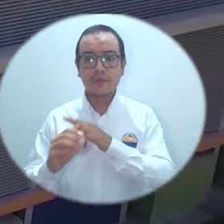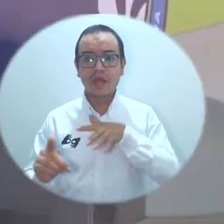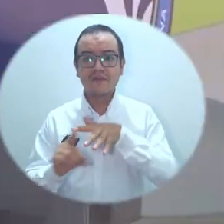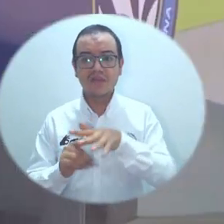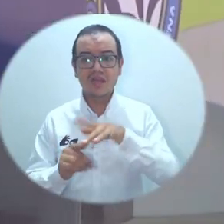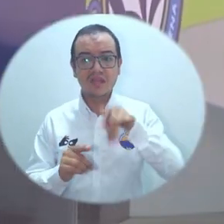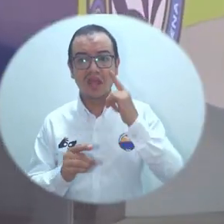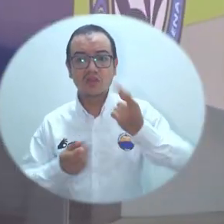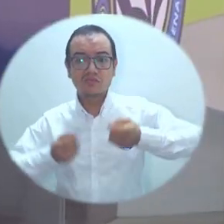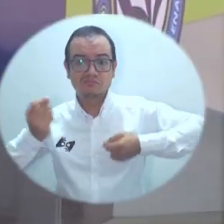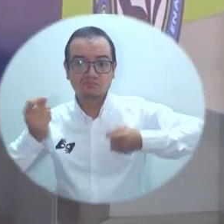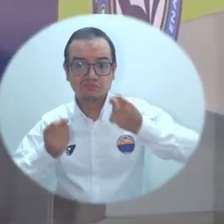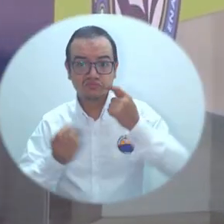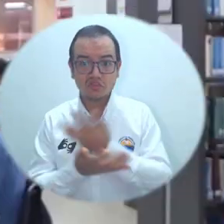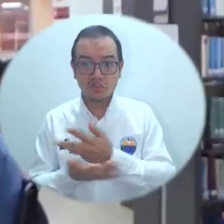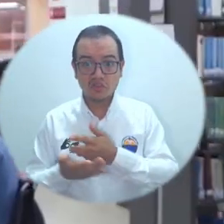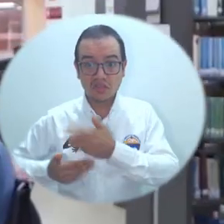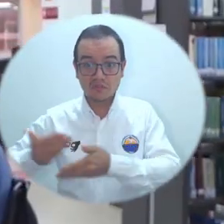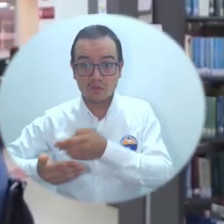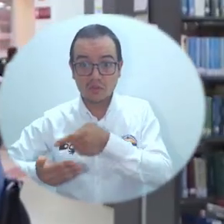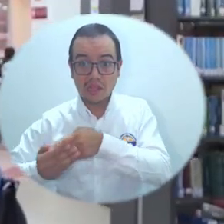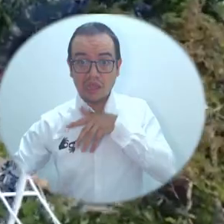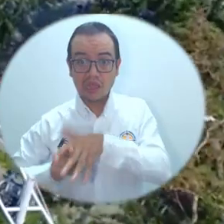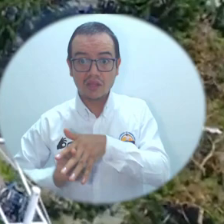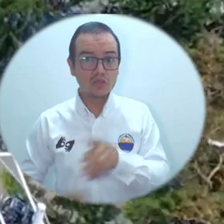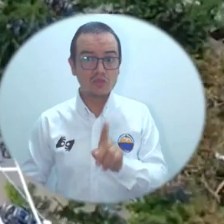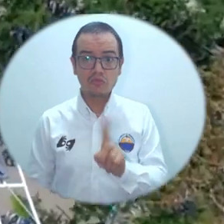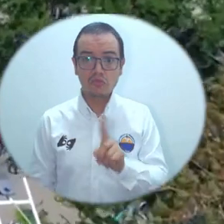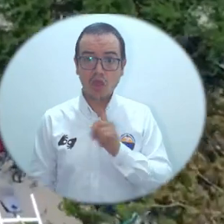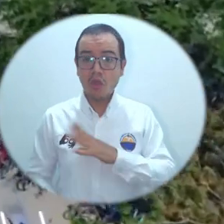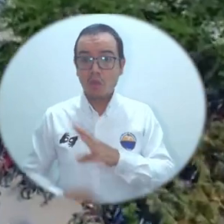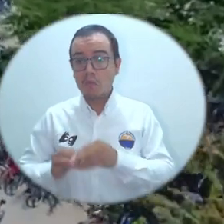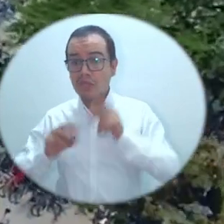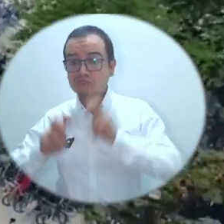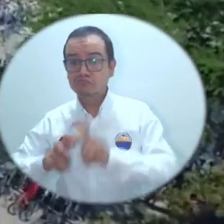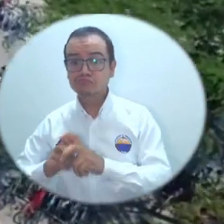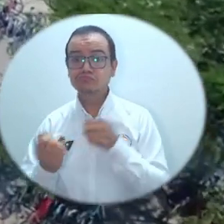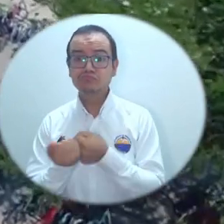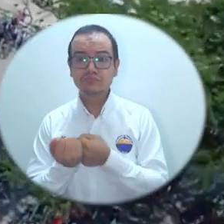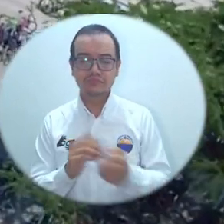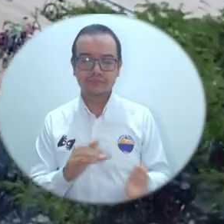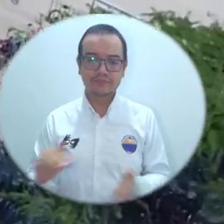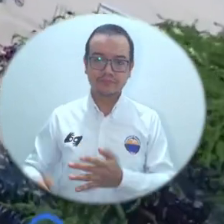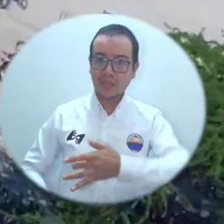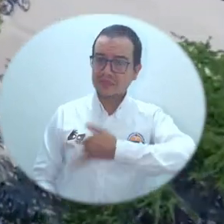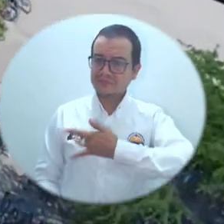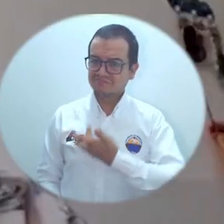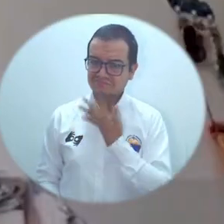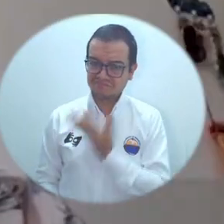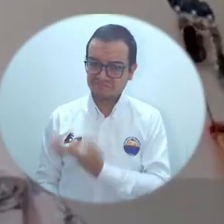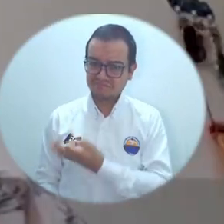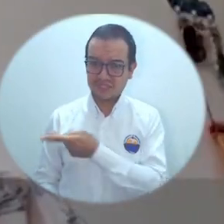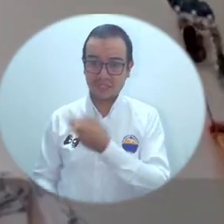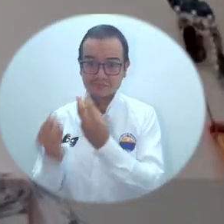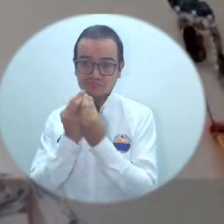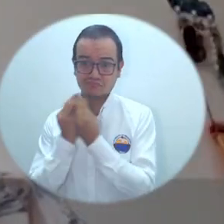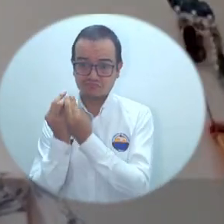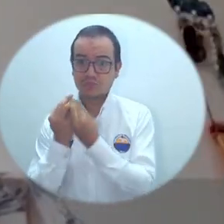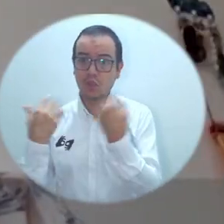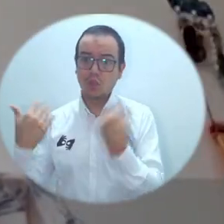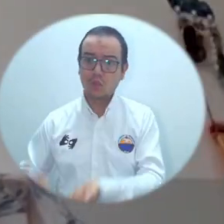procesos que lleva a cabo la Universidad del Magdalena, como es la investigación. Yo creo que esta es una decisión muy responsable que ha tomado el Consejo